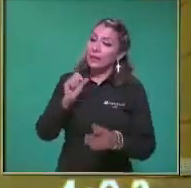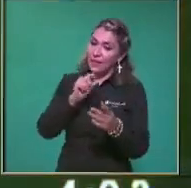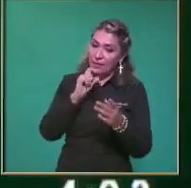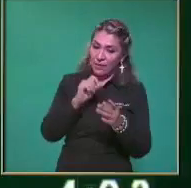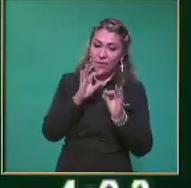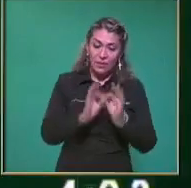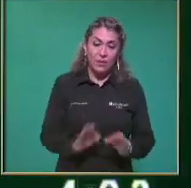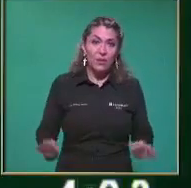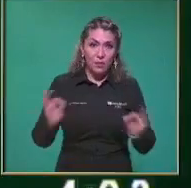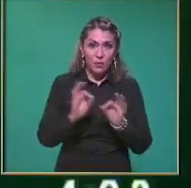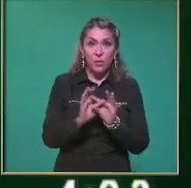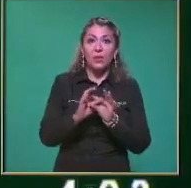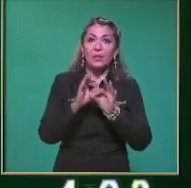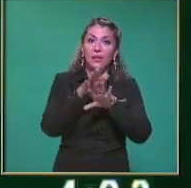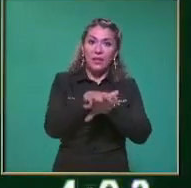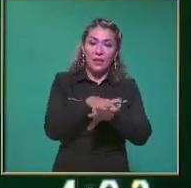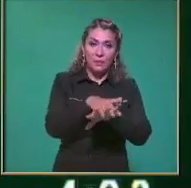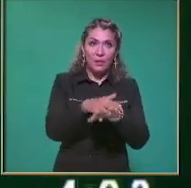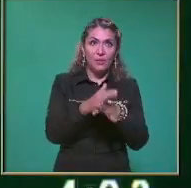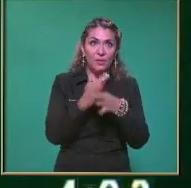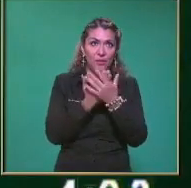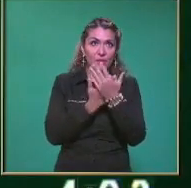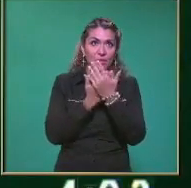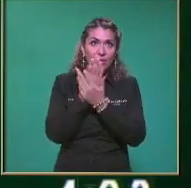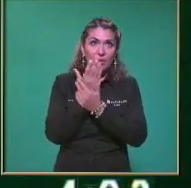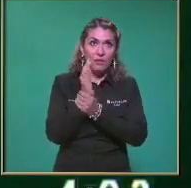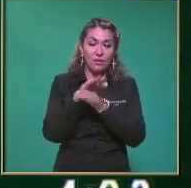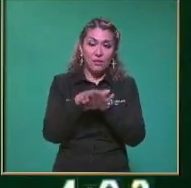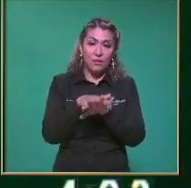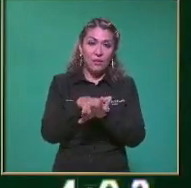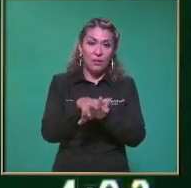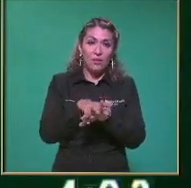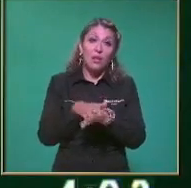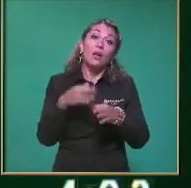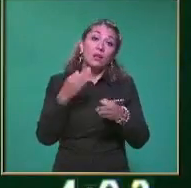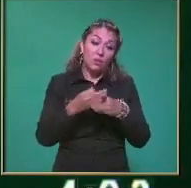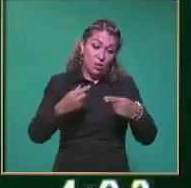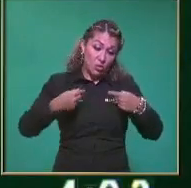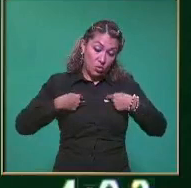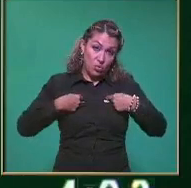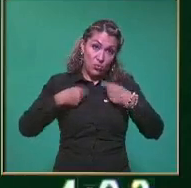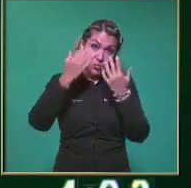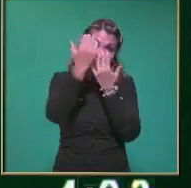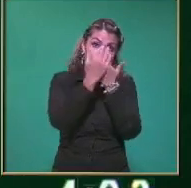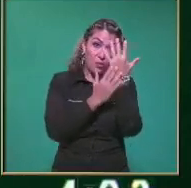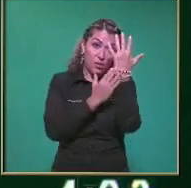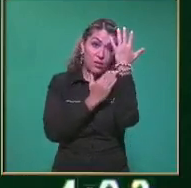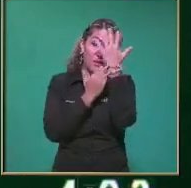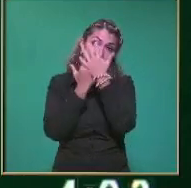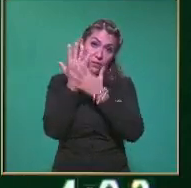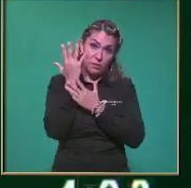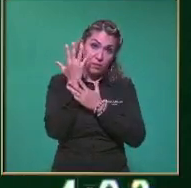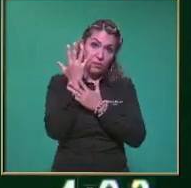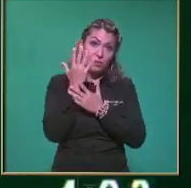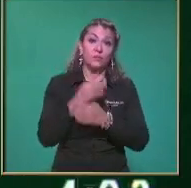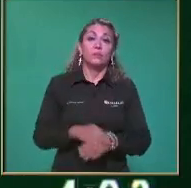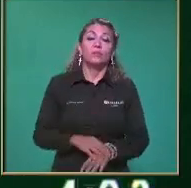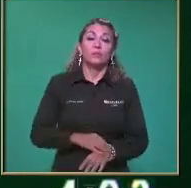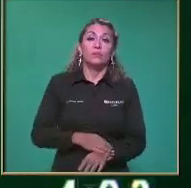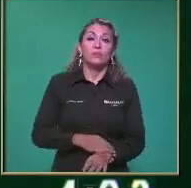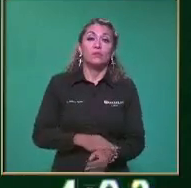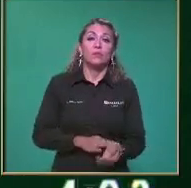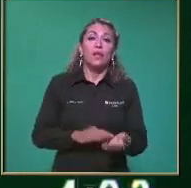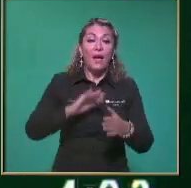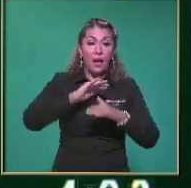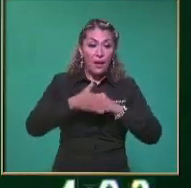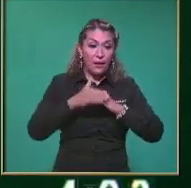sabemos que nuestro lavado de manos. Yo aquí traigo guantes. Entonces, pues yo al finalizar, pues me los quito. Por eso